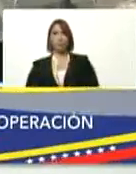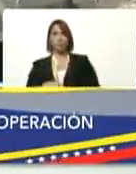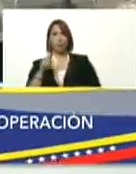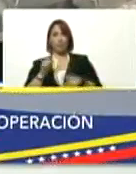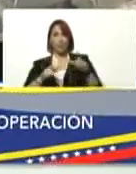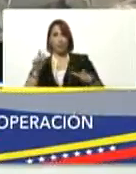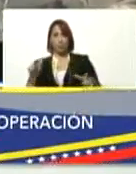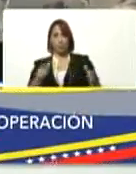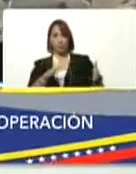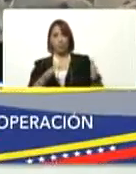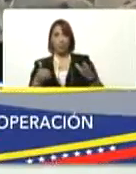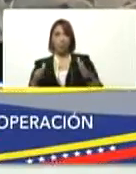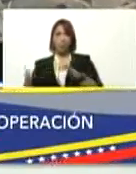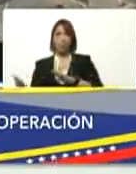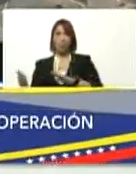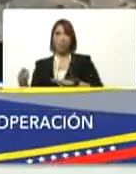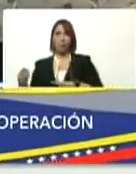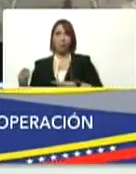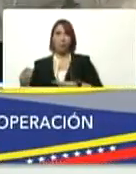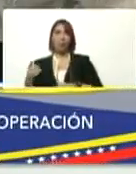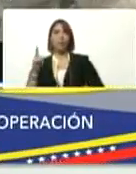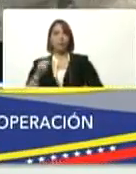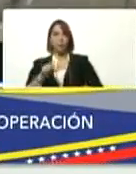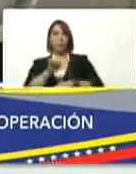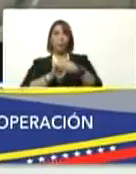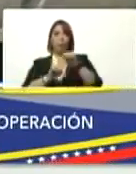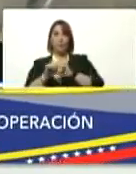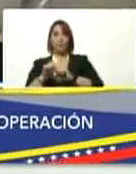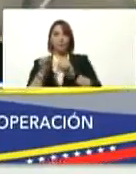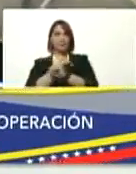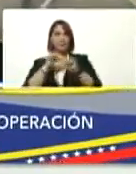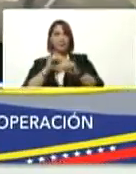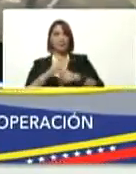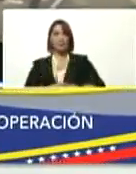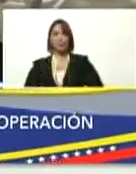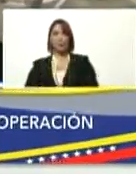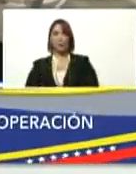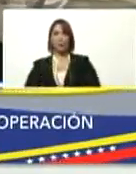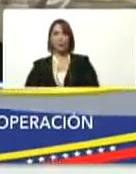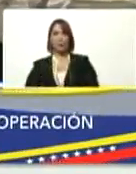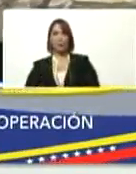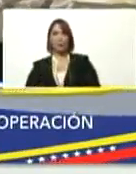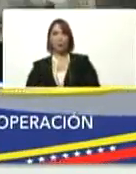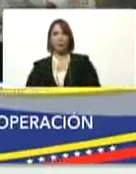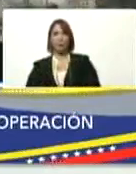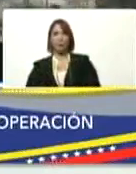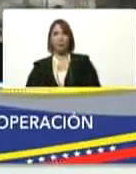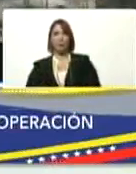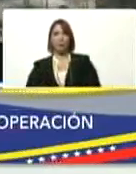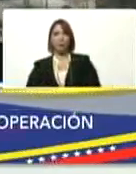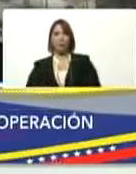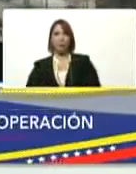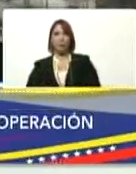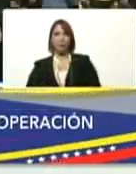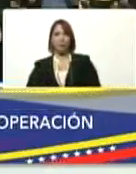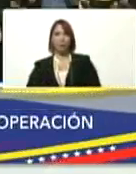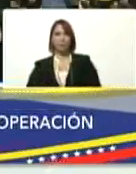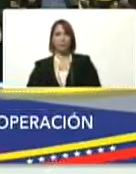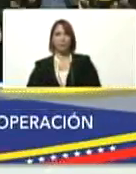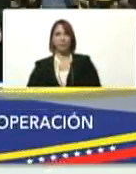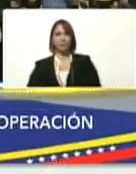personas víctimas de este accidente o dolientes de este accidente. Así que, primer